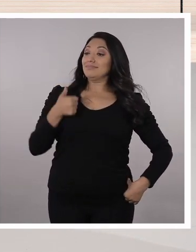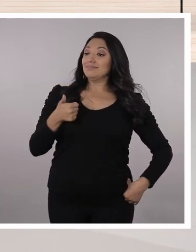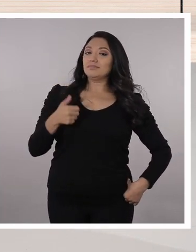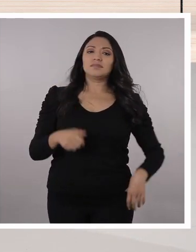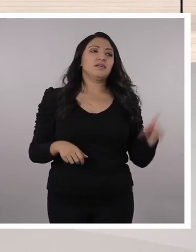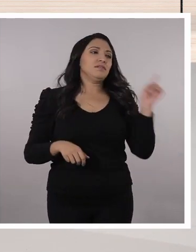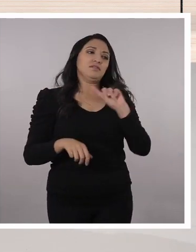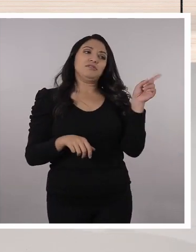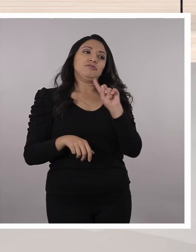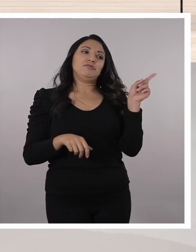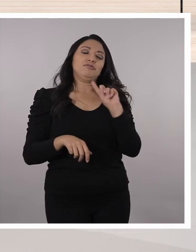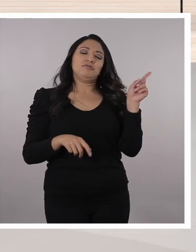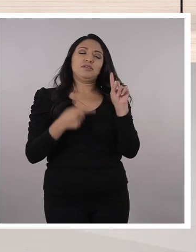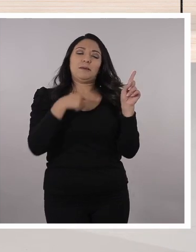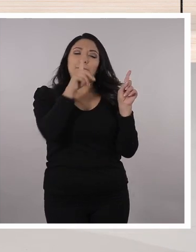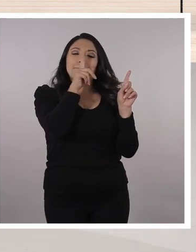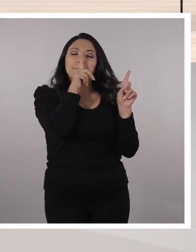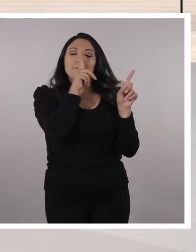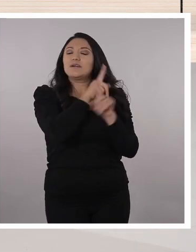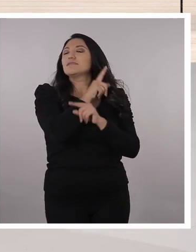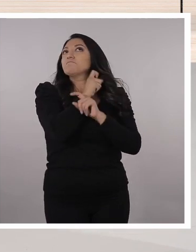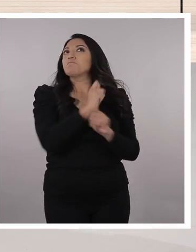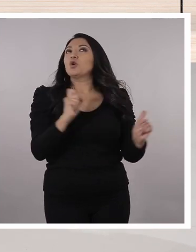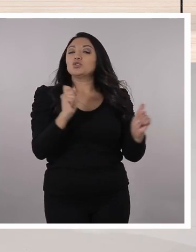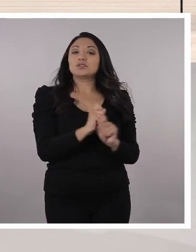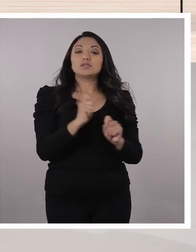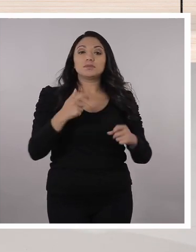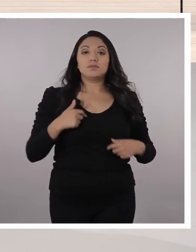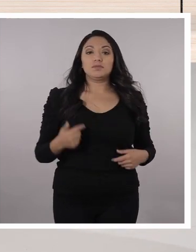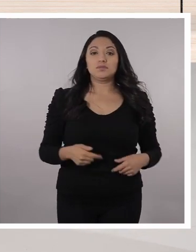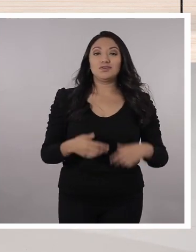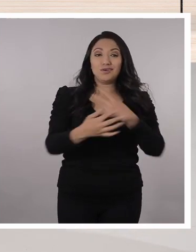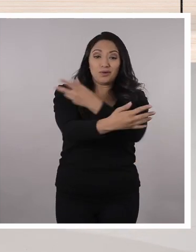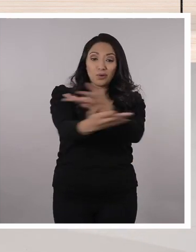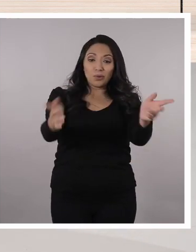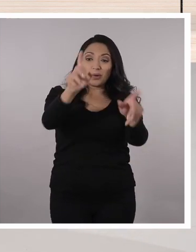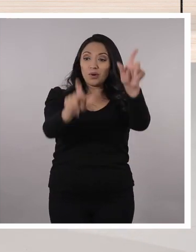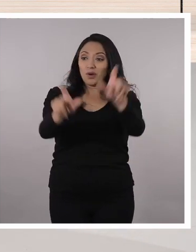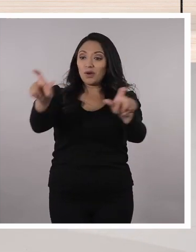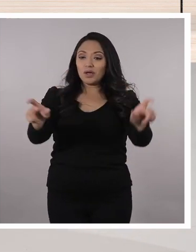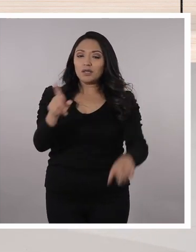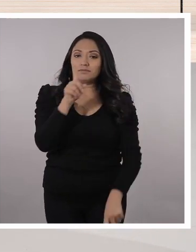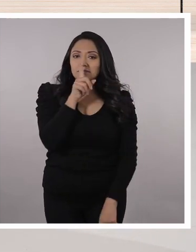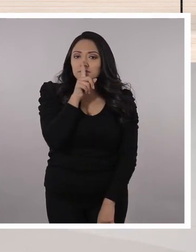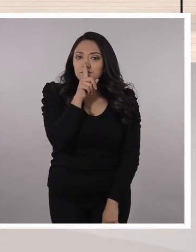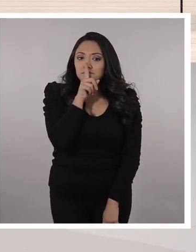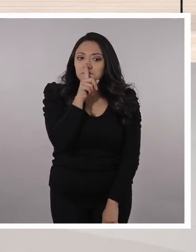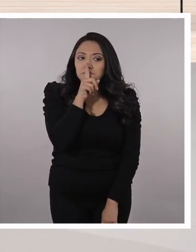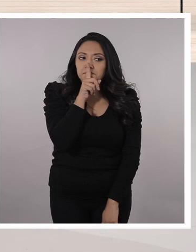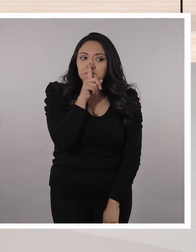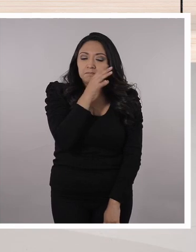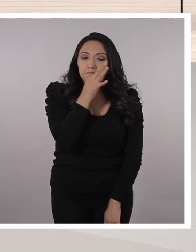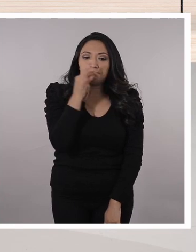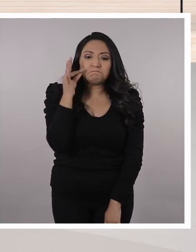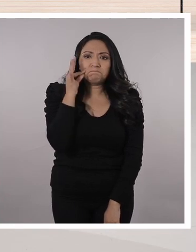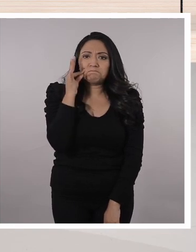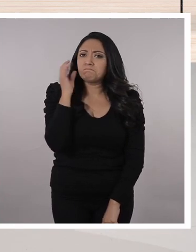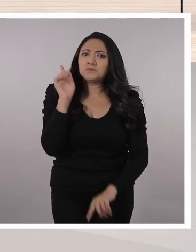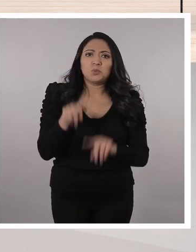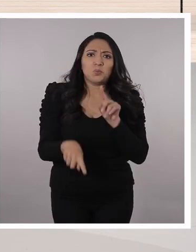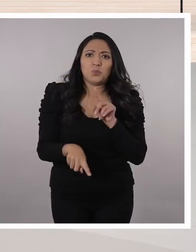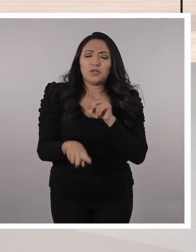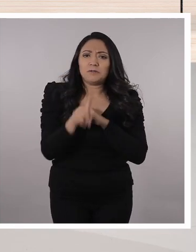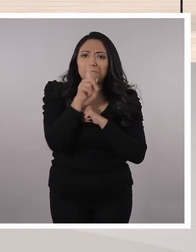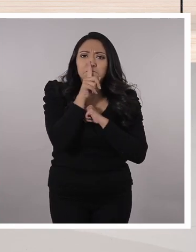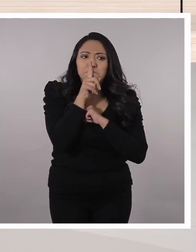No, profe, para No lo nada. creo. No, a mí póngame a frente a un montón de gente, yo me quedo muda. No tengo